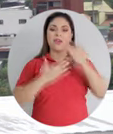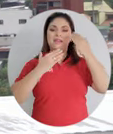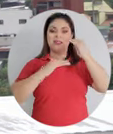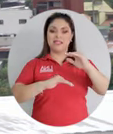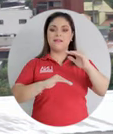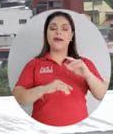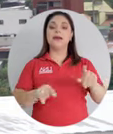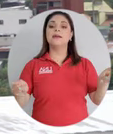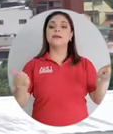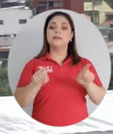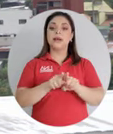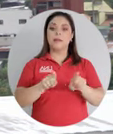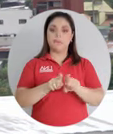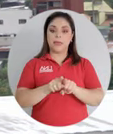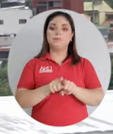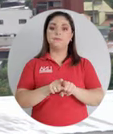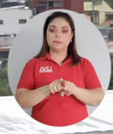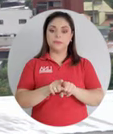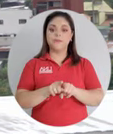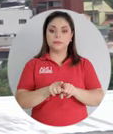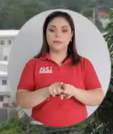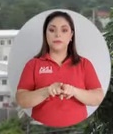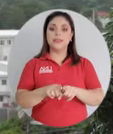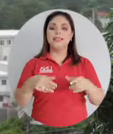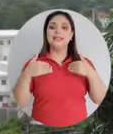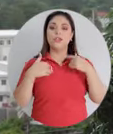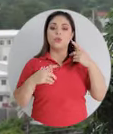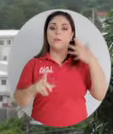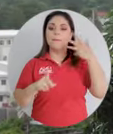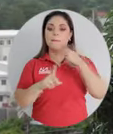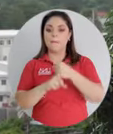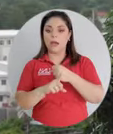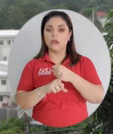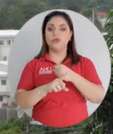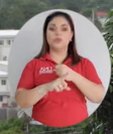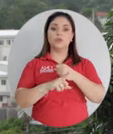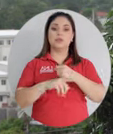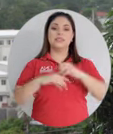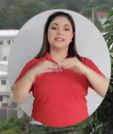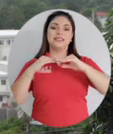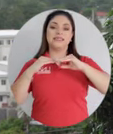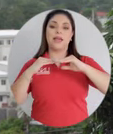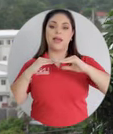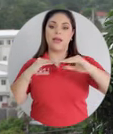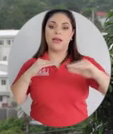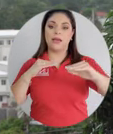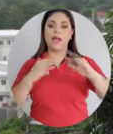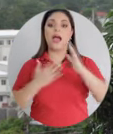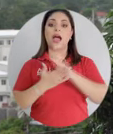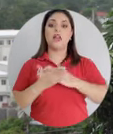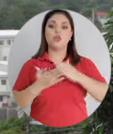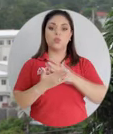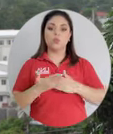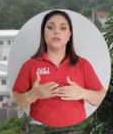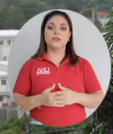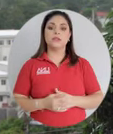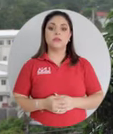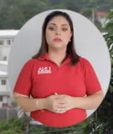macroeconómica más restrictiva también están haciendo, digamos, están teniendo un impacto en el estancamiento de